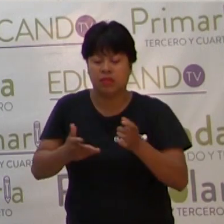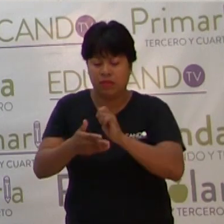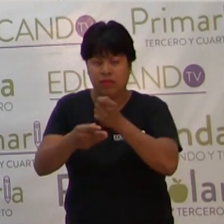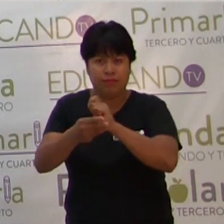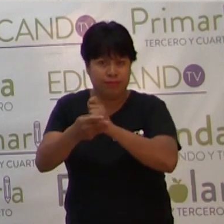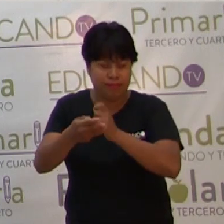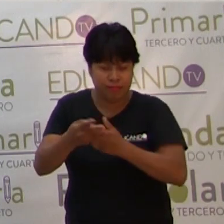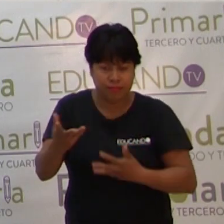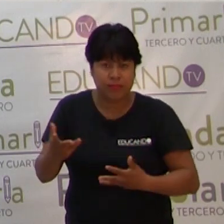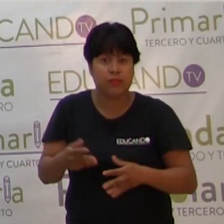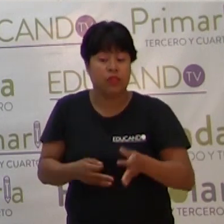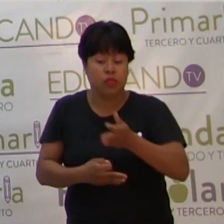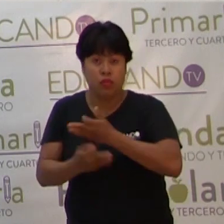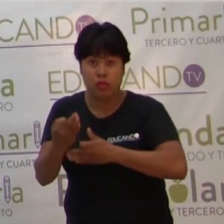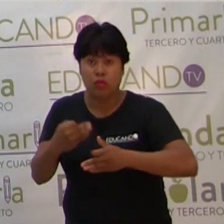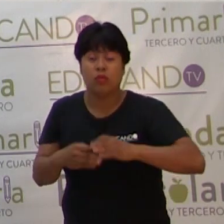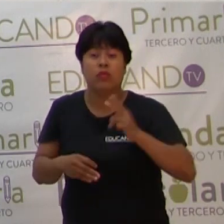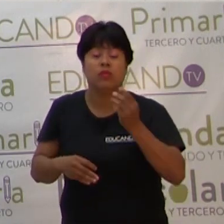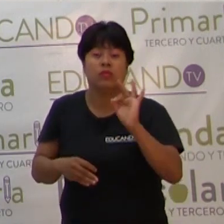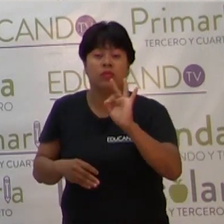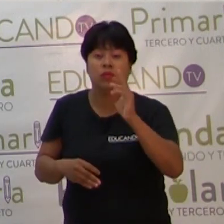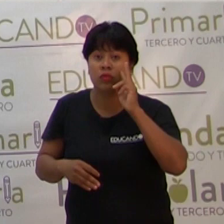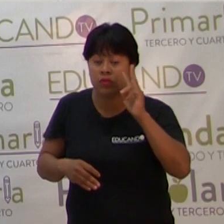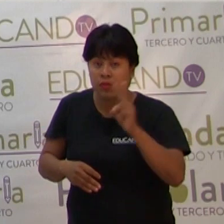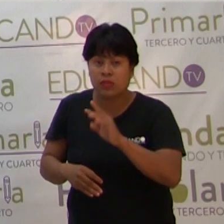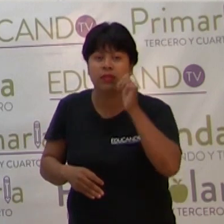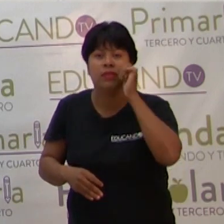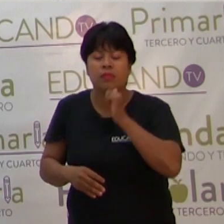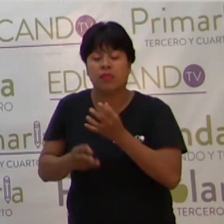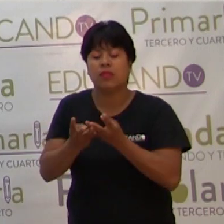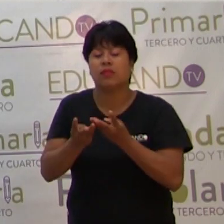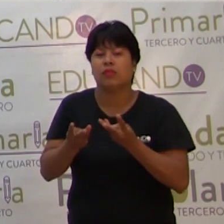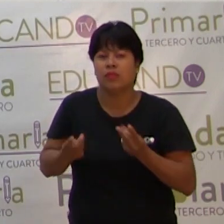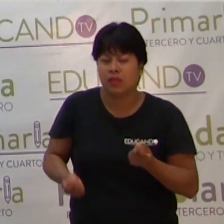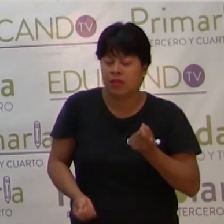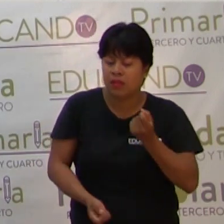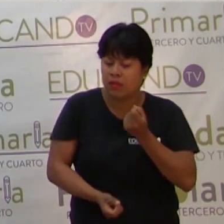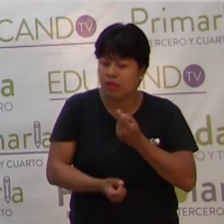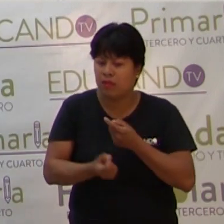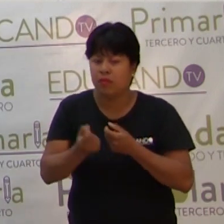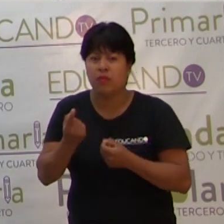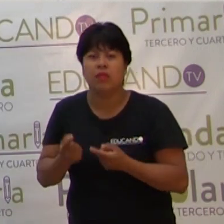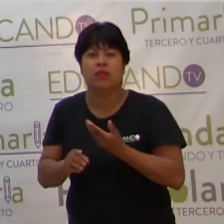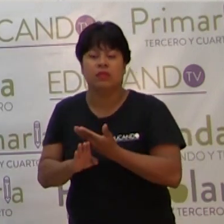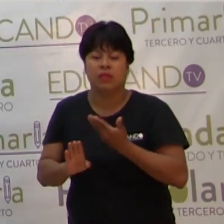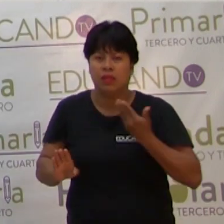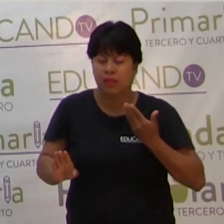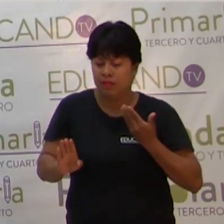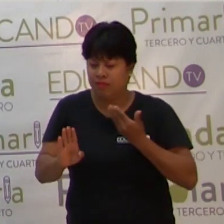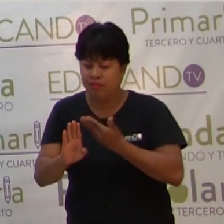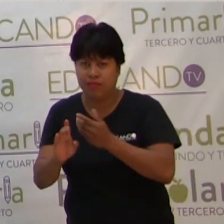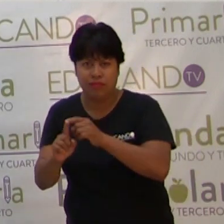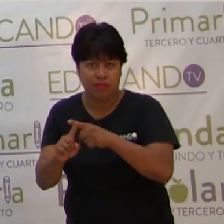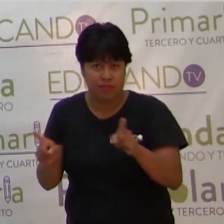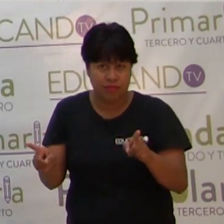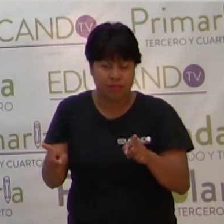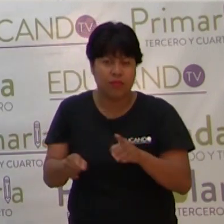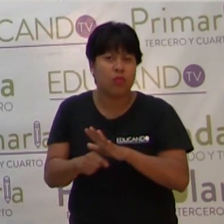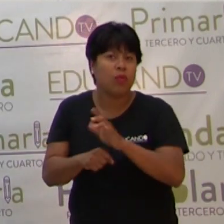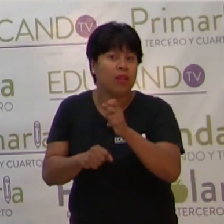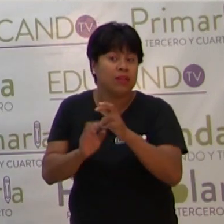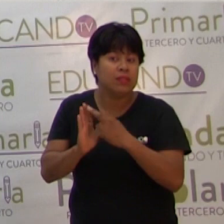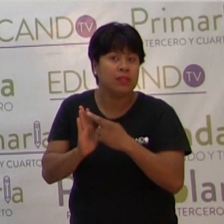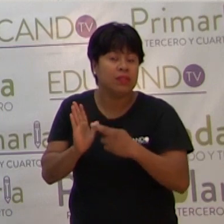operaciones. En toda operación que vean, siempre se tienen que resolver unas antes que otras. ¿Y cuál es esa